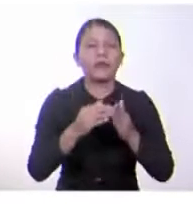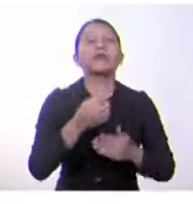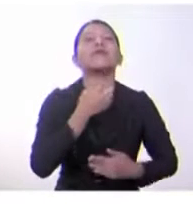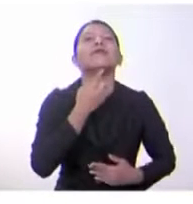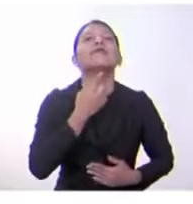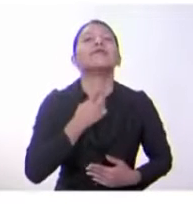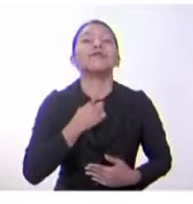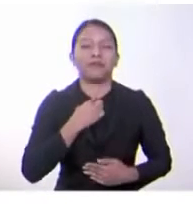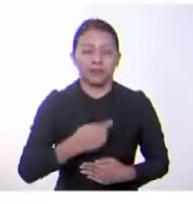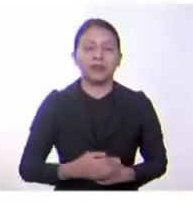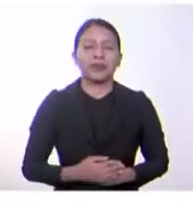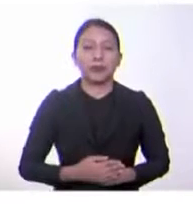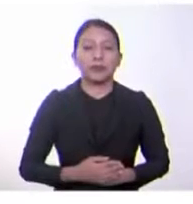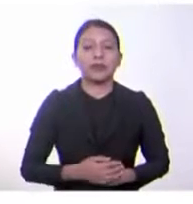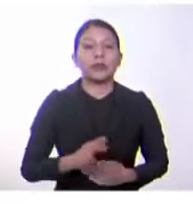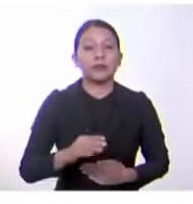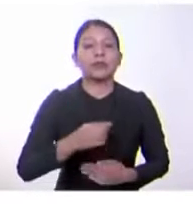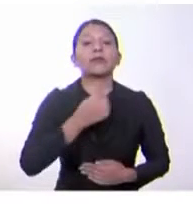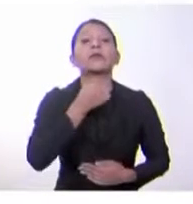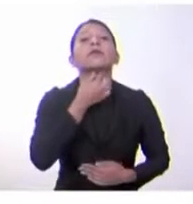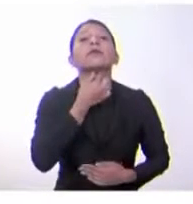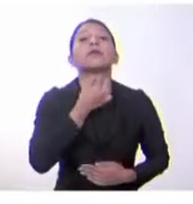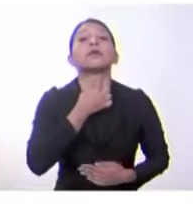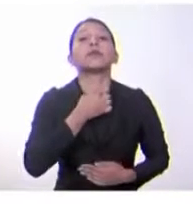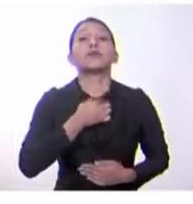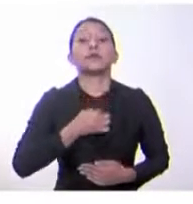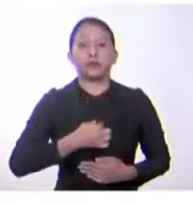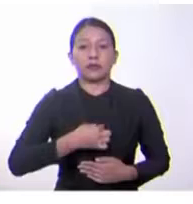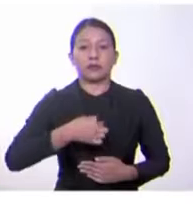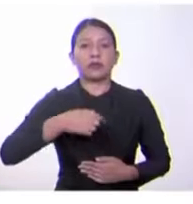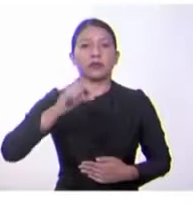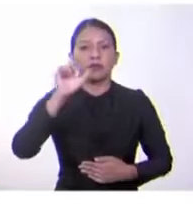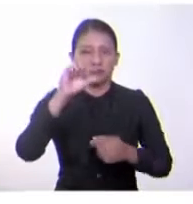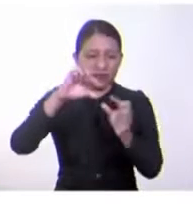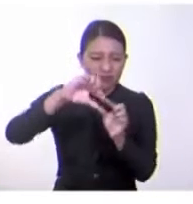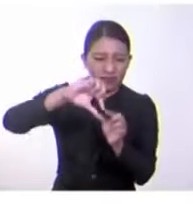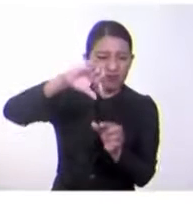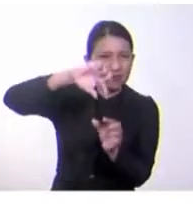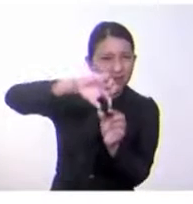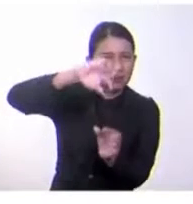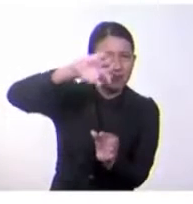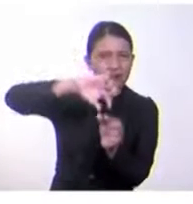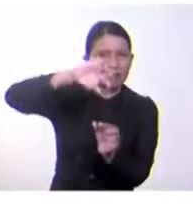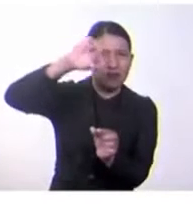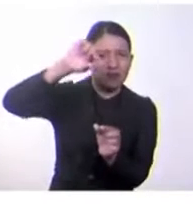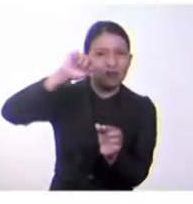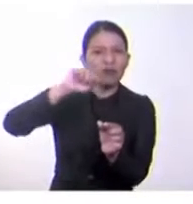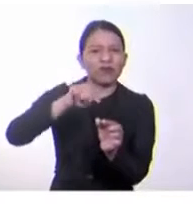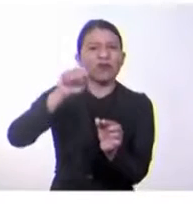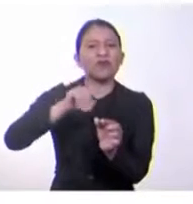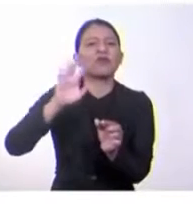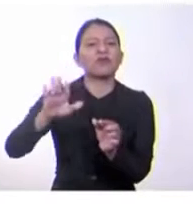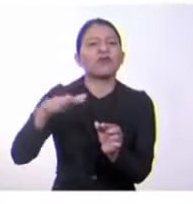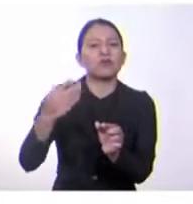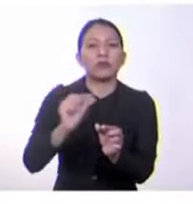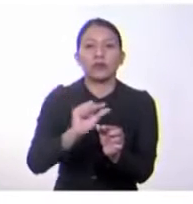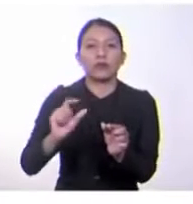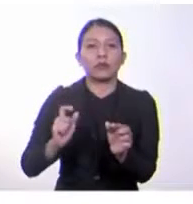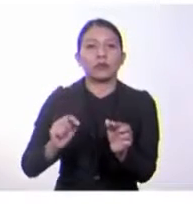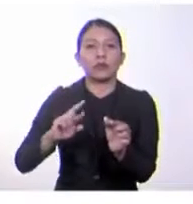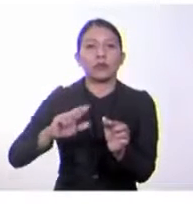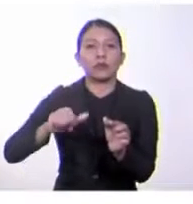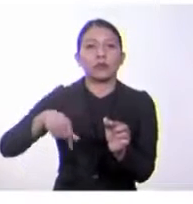Yendo más hacia el interior encontramos la tráquea, a esta altura de la garganta. La tráquea es un